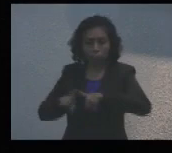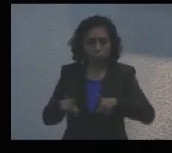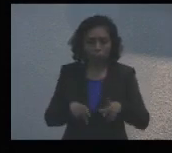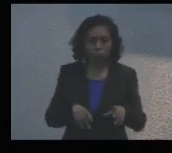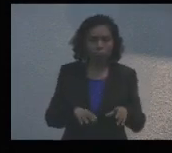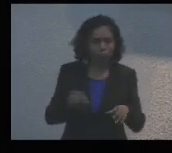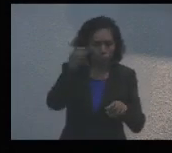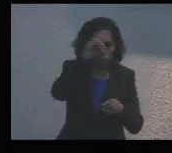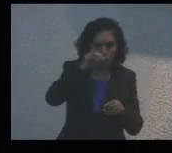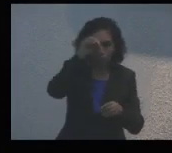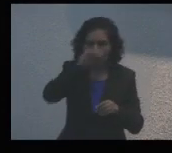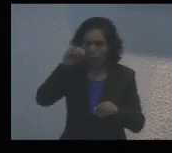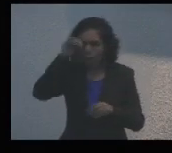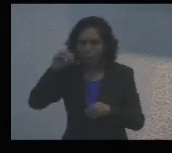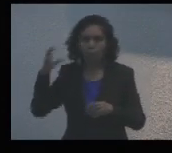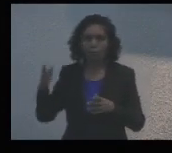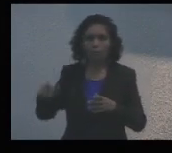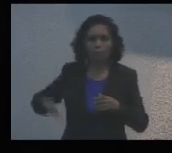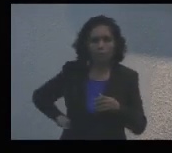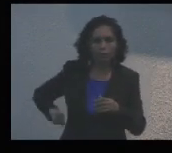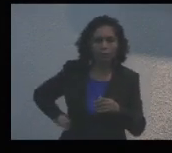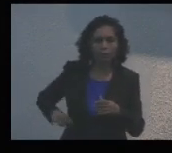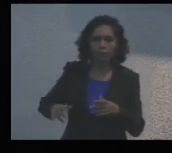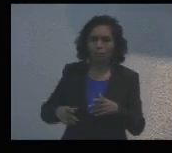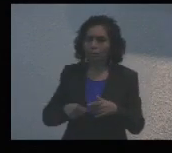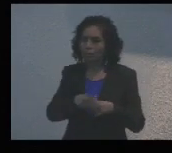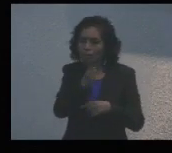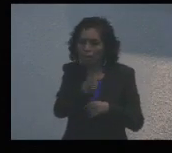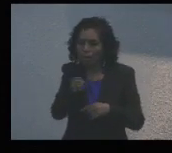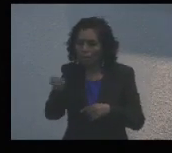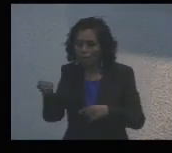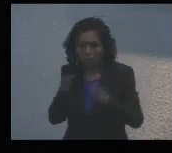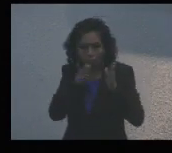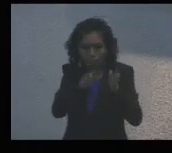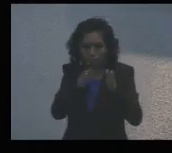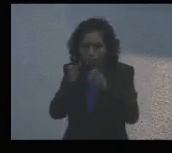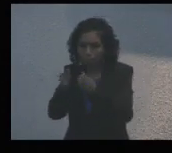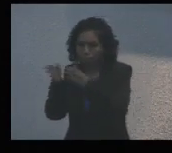exigencias, demandas e intereses muy específicos.